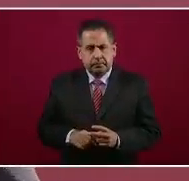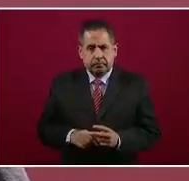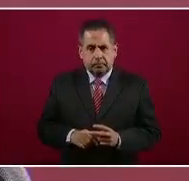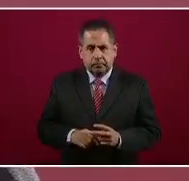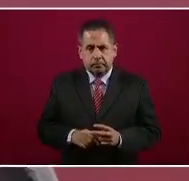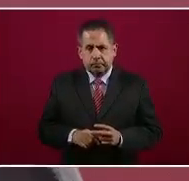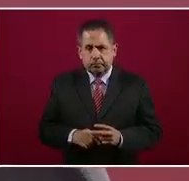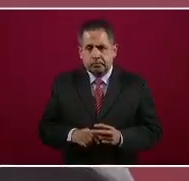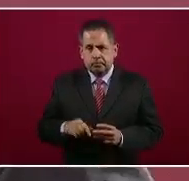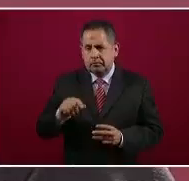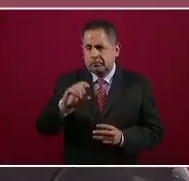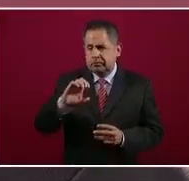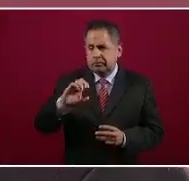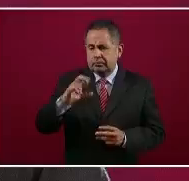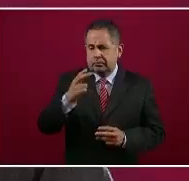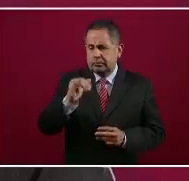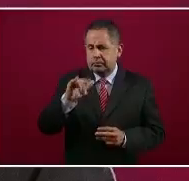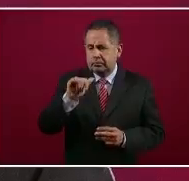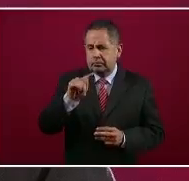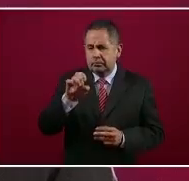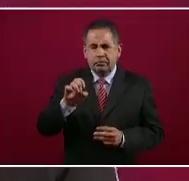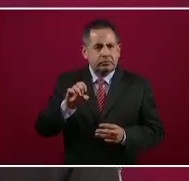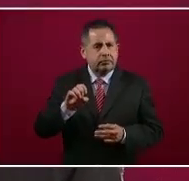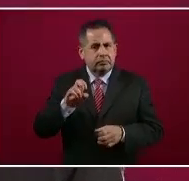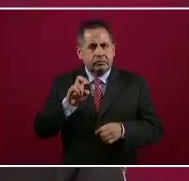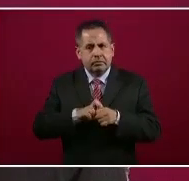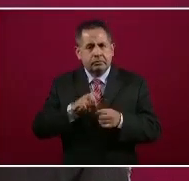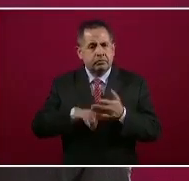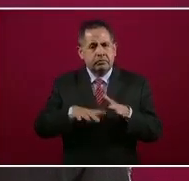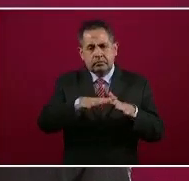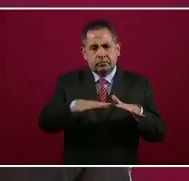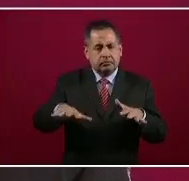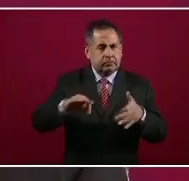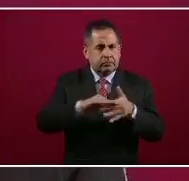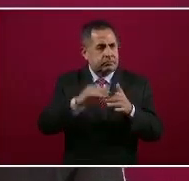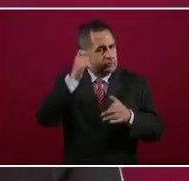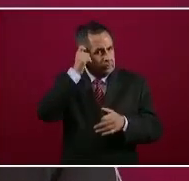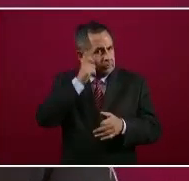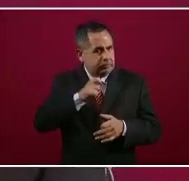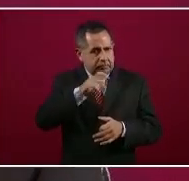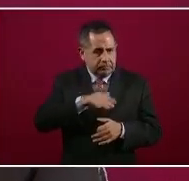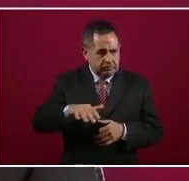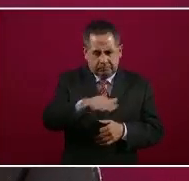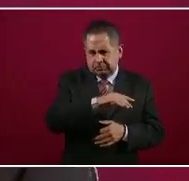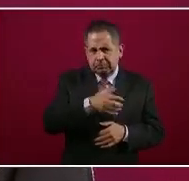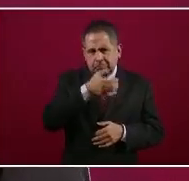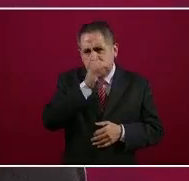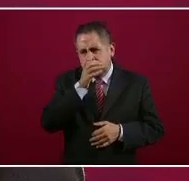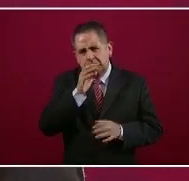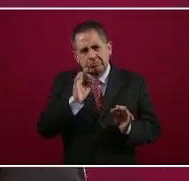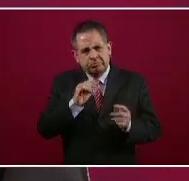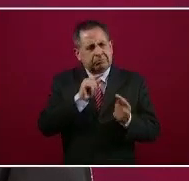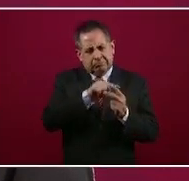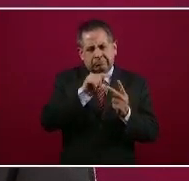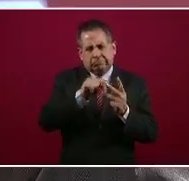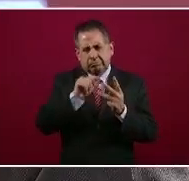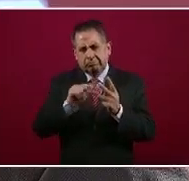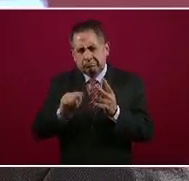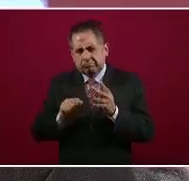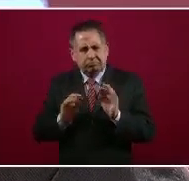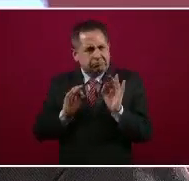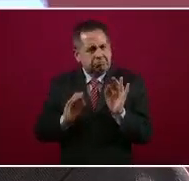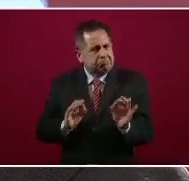quilate que se toma en la costa chica de guerrero y así